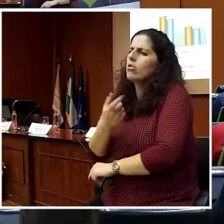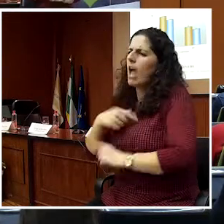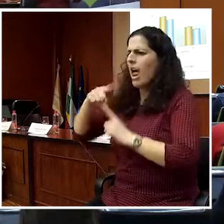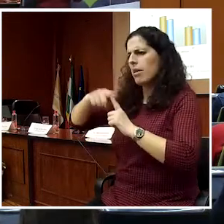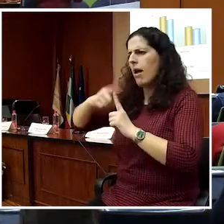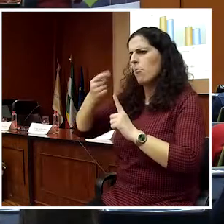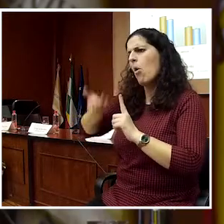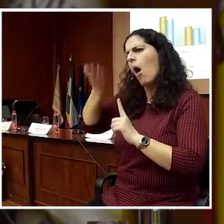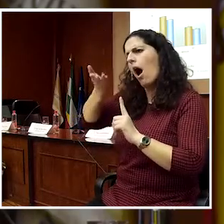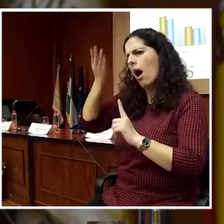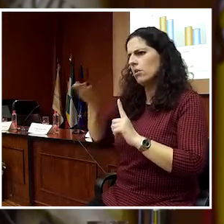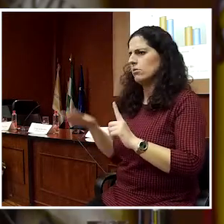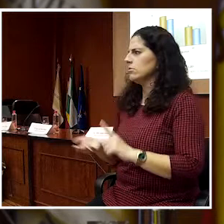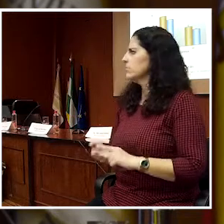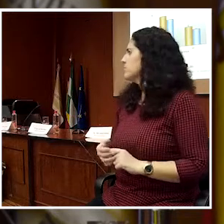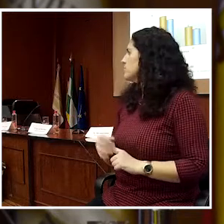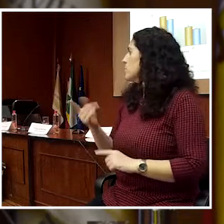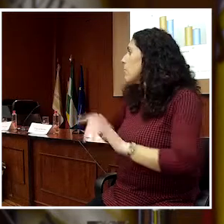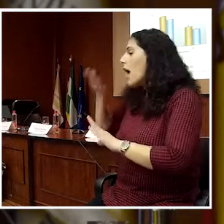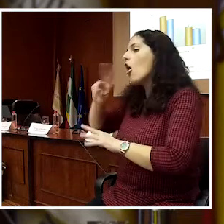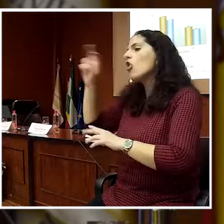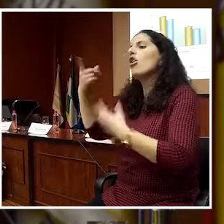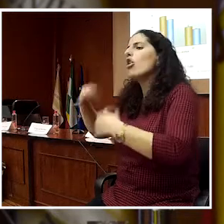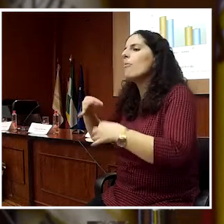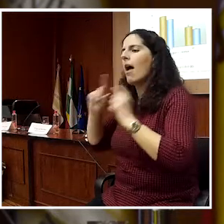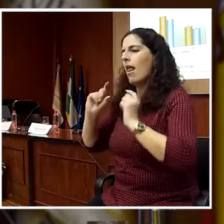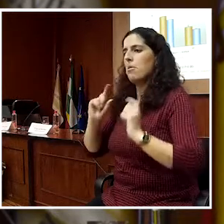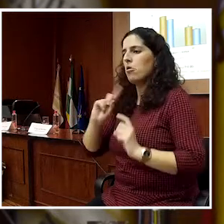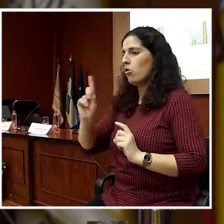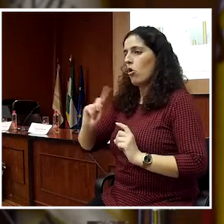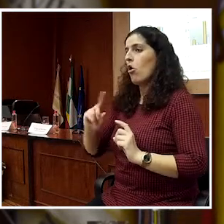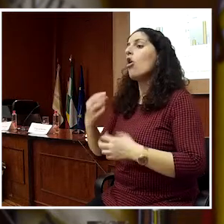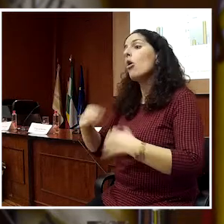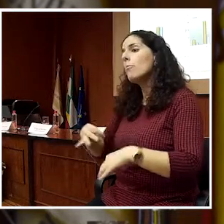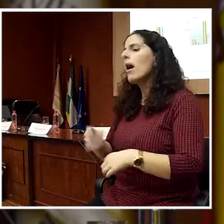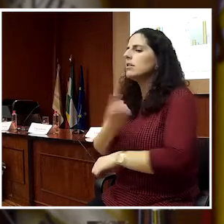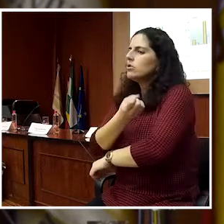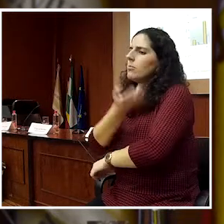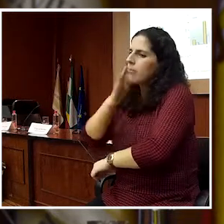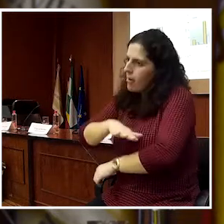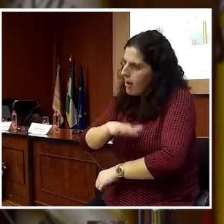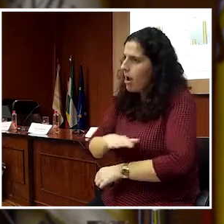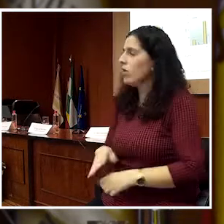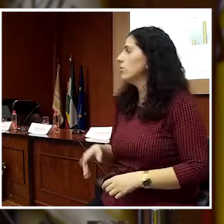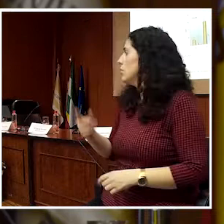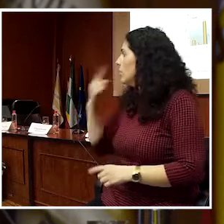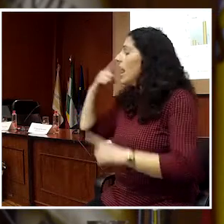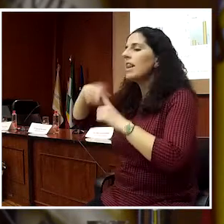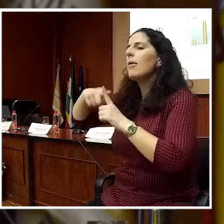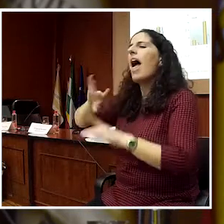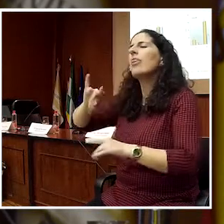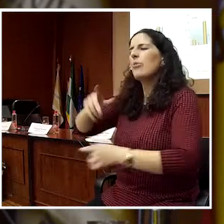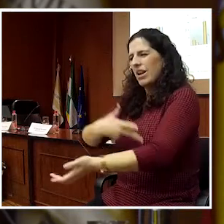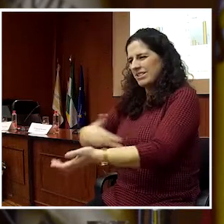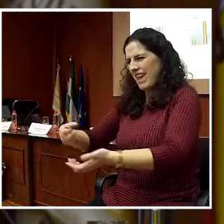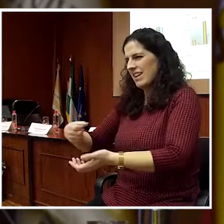años, ya tienen cifras de tensión arterial más altas los obesos respecto a los niños sanos. Y si vemos aquí los niveles de glucosa